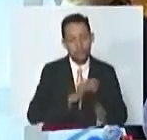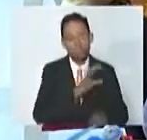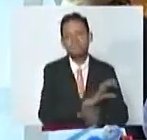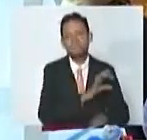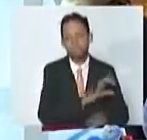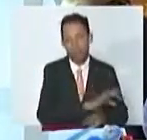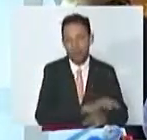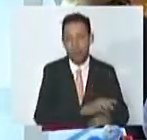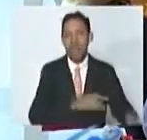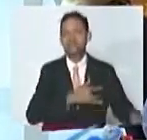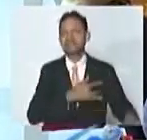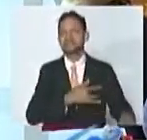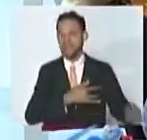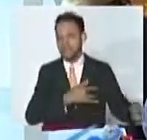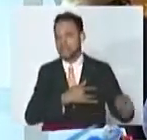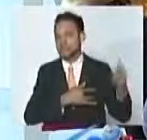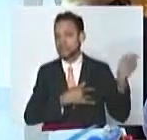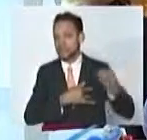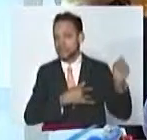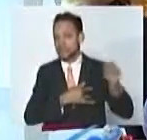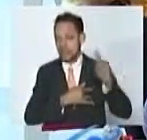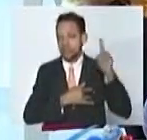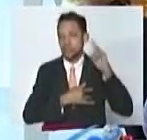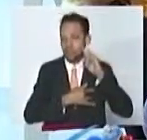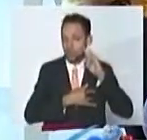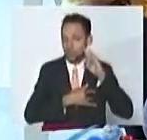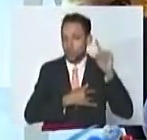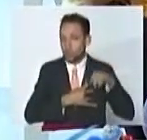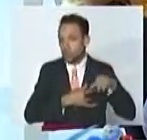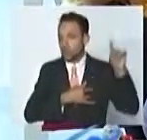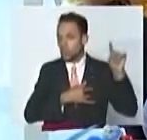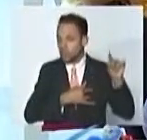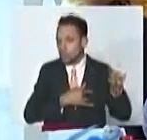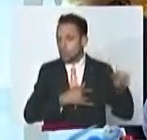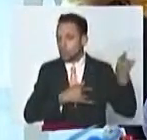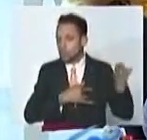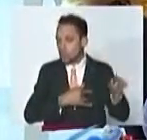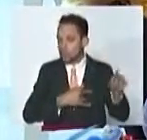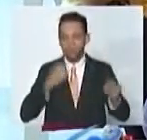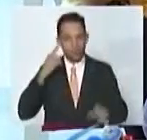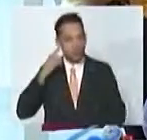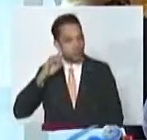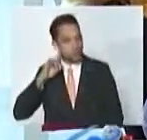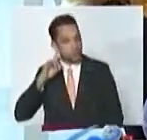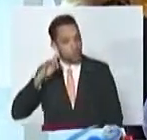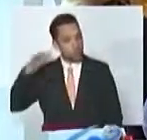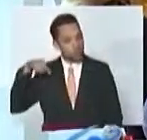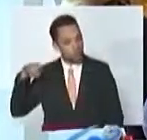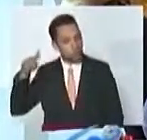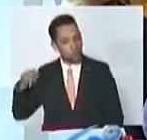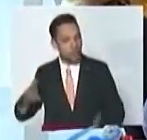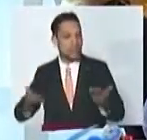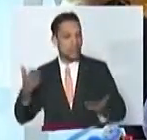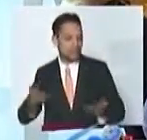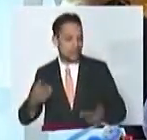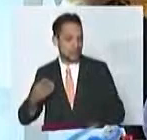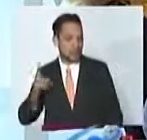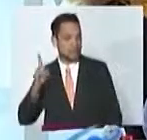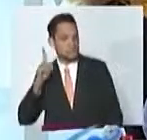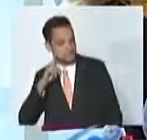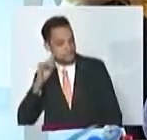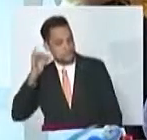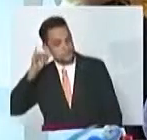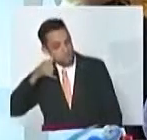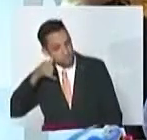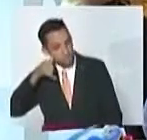dificultades en todas las tonalidades del lenguaje, por eso se hace la logoaudiometría para saber